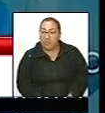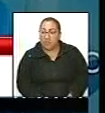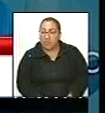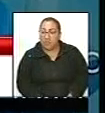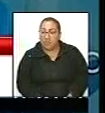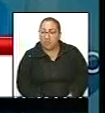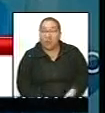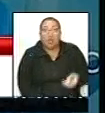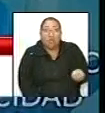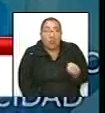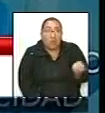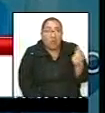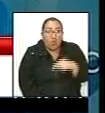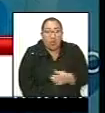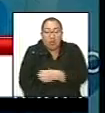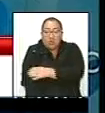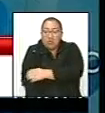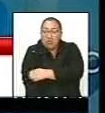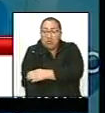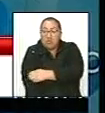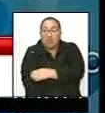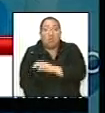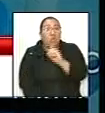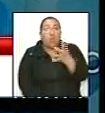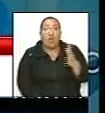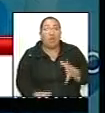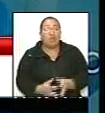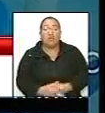¿Y por qué no ha venido? Porque no hay.